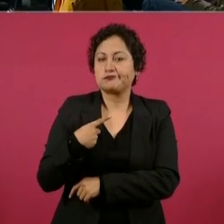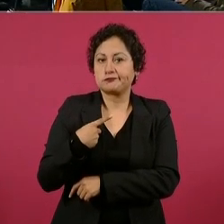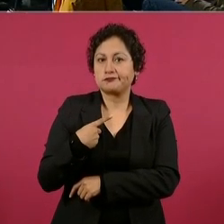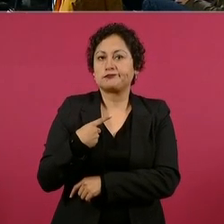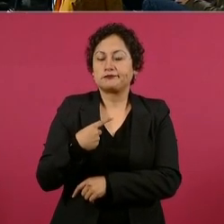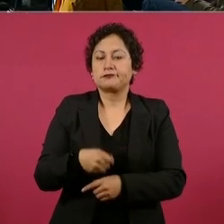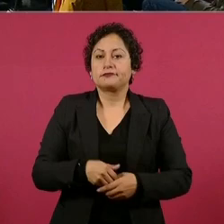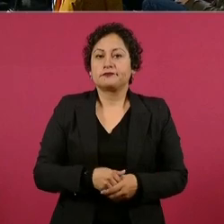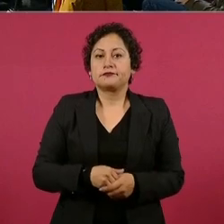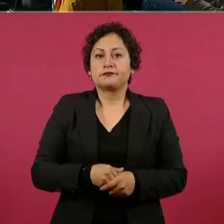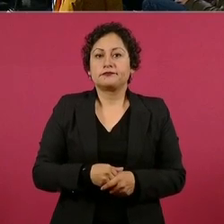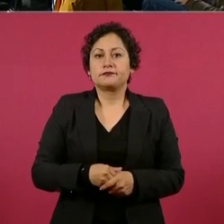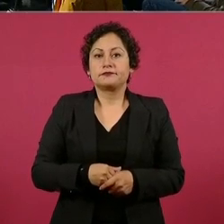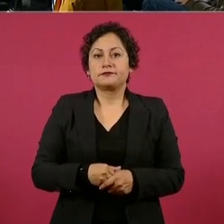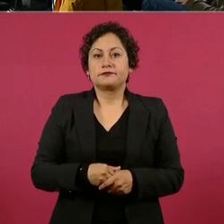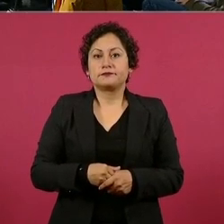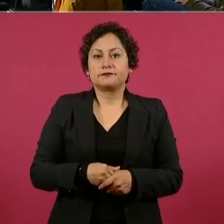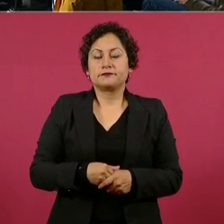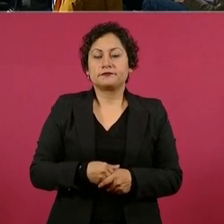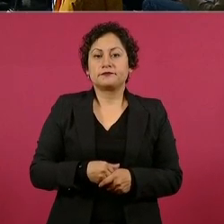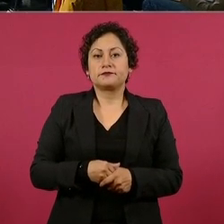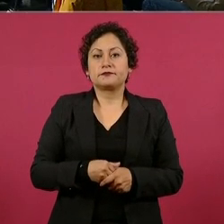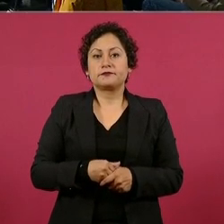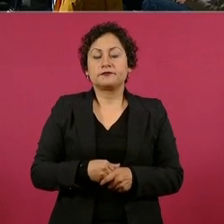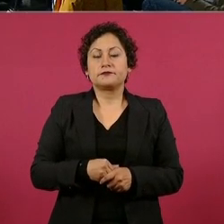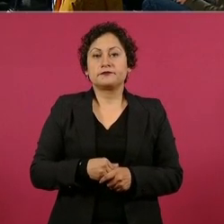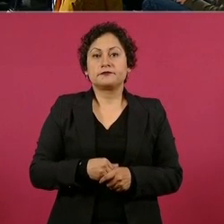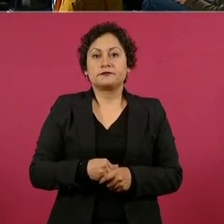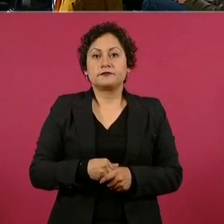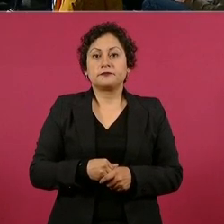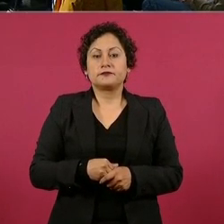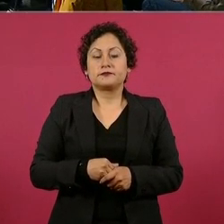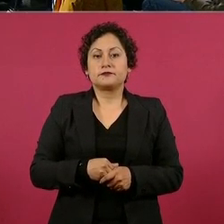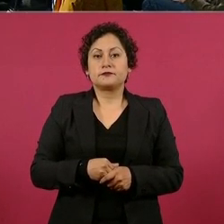es que se